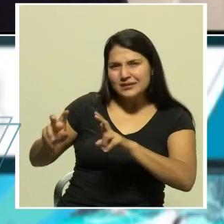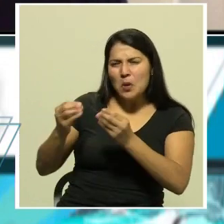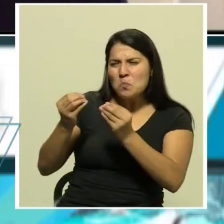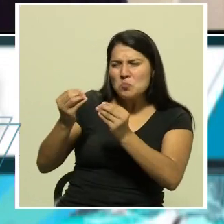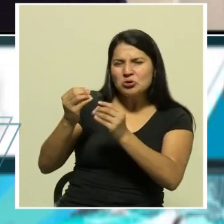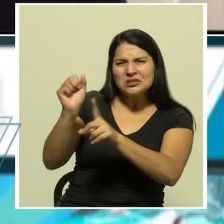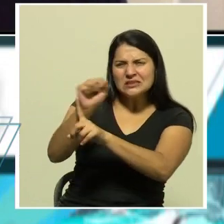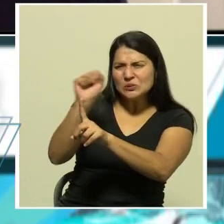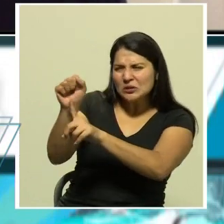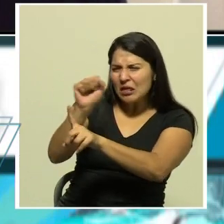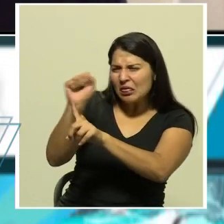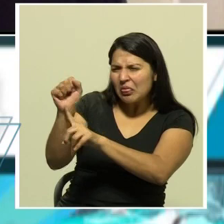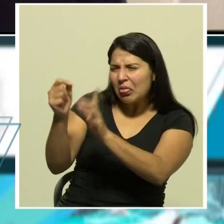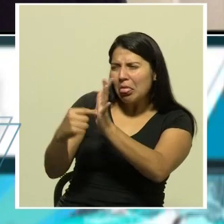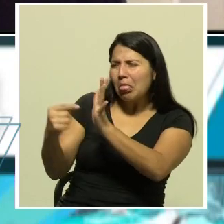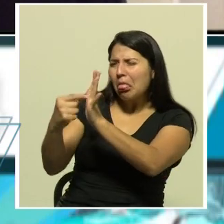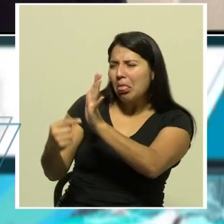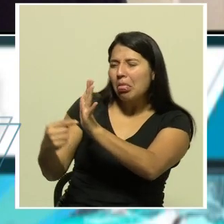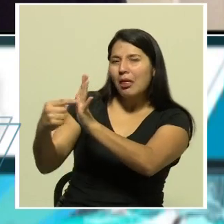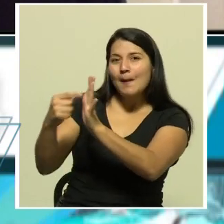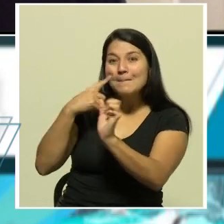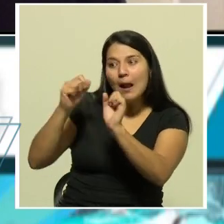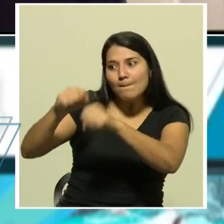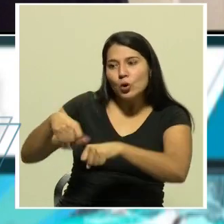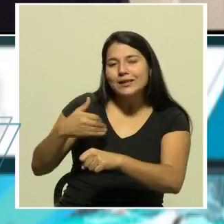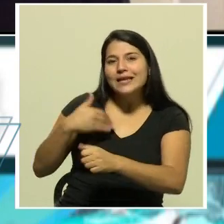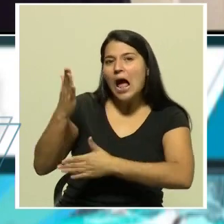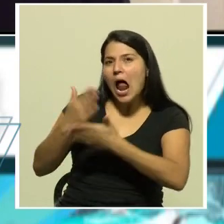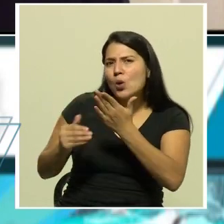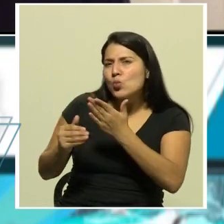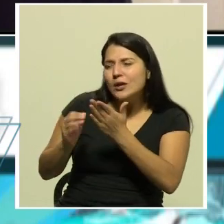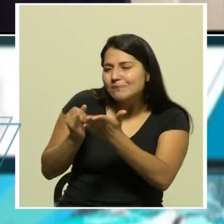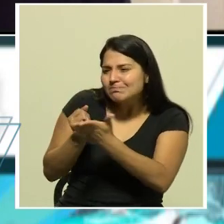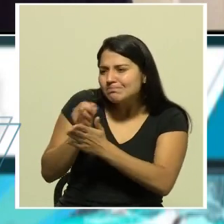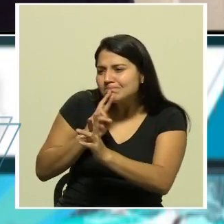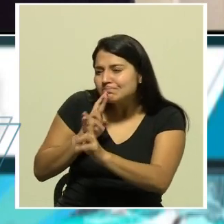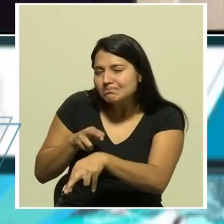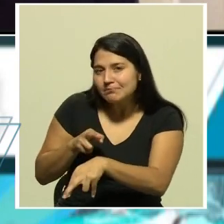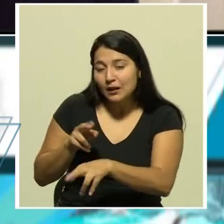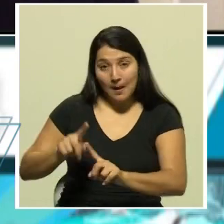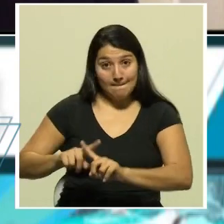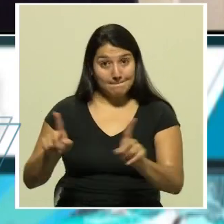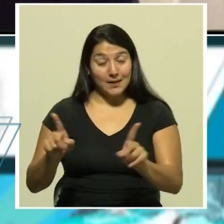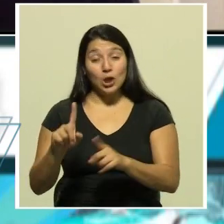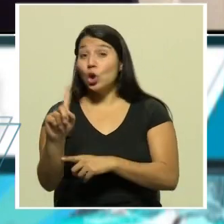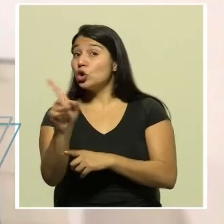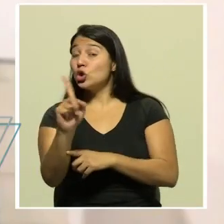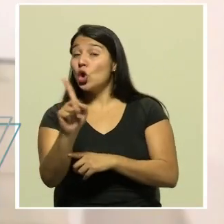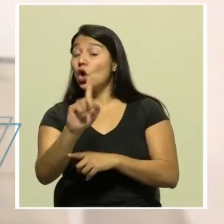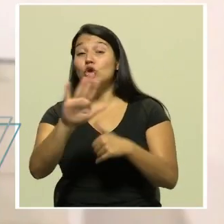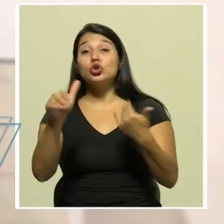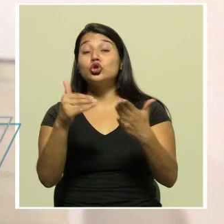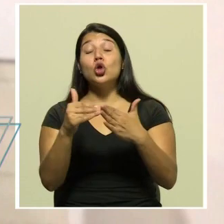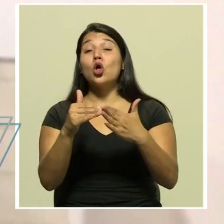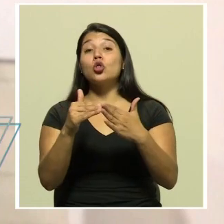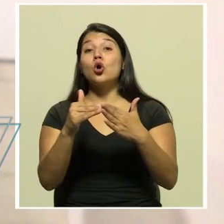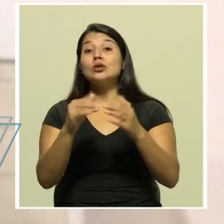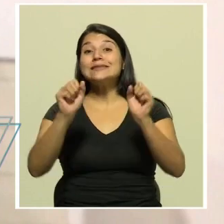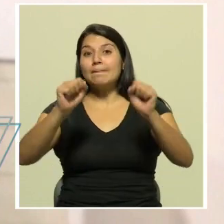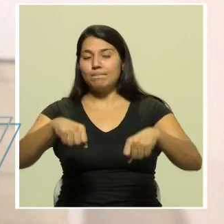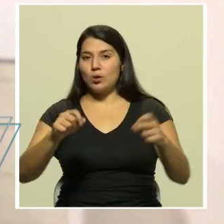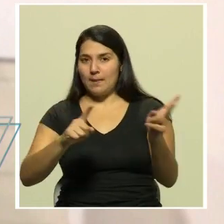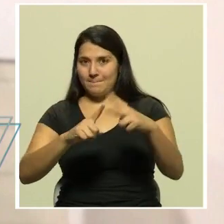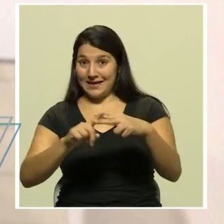casos para poder arrojar determinadas conclusiones. Pero no todo es aplicado. Esto es muy importante y esto a